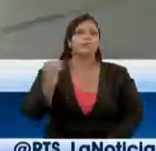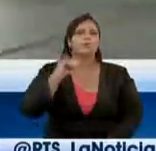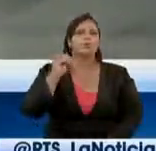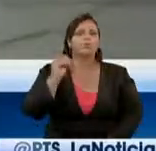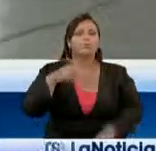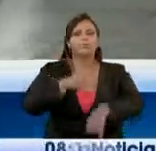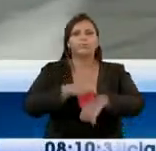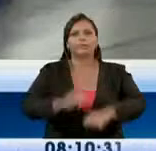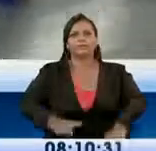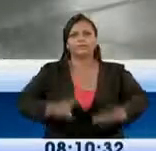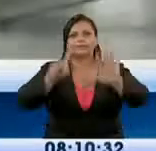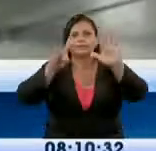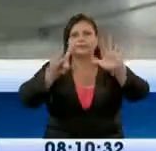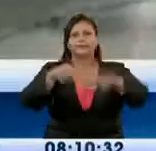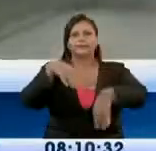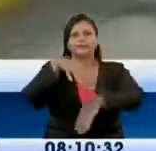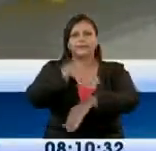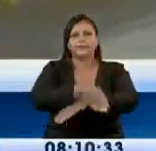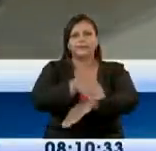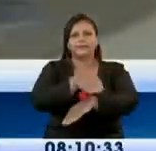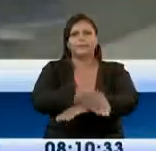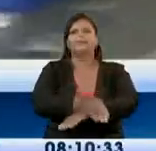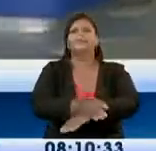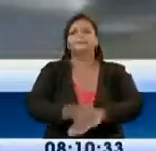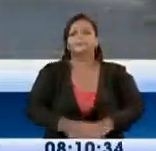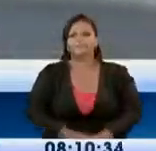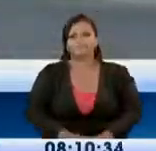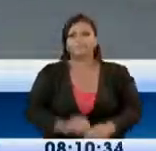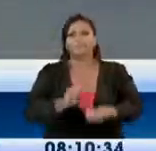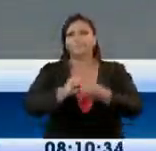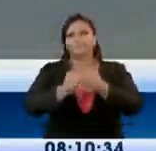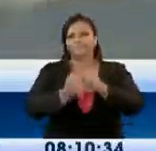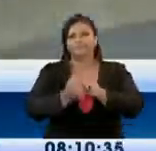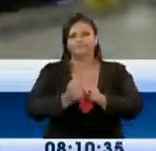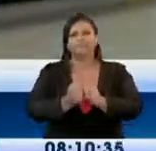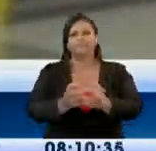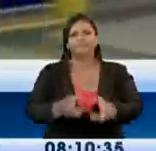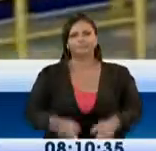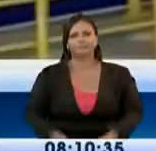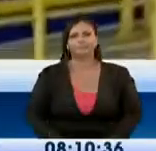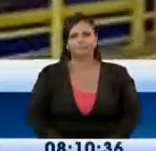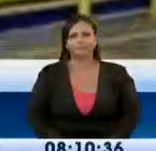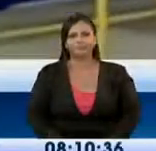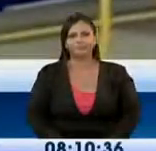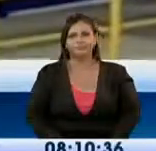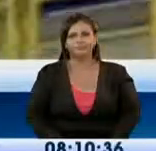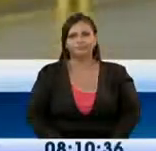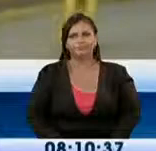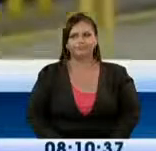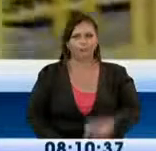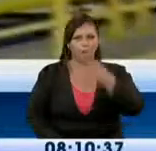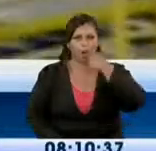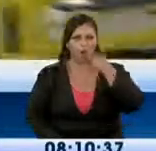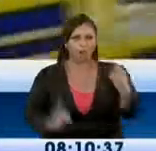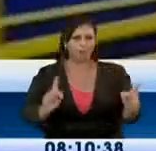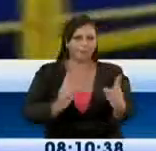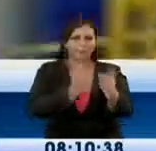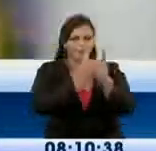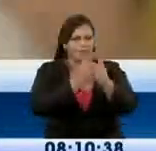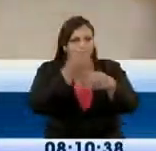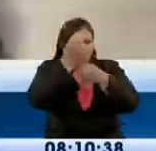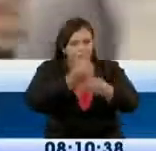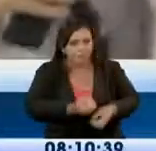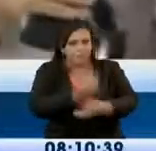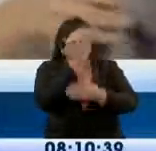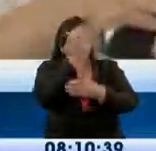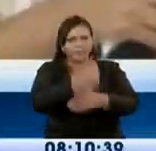salen del colegio, también se registra. Buenos días, caballero. Buenos días. Estamos hablando acerca de los estudiantes. Tenemos información que al mediodía se aglomeran aquí para